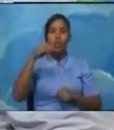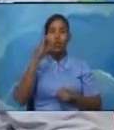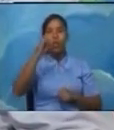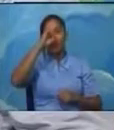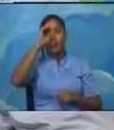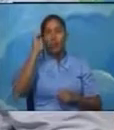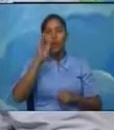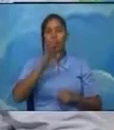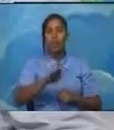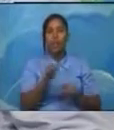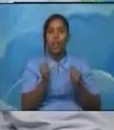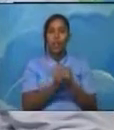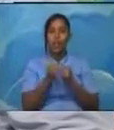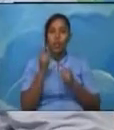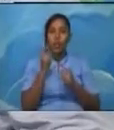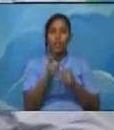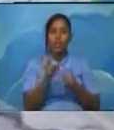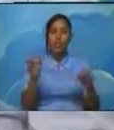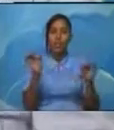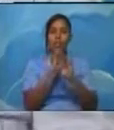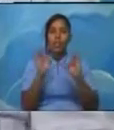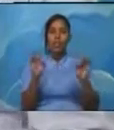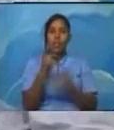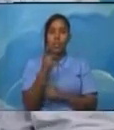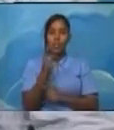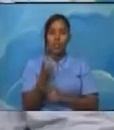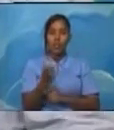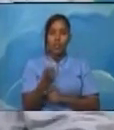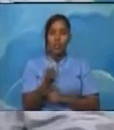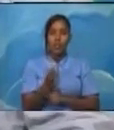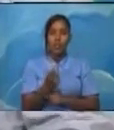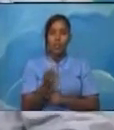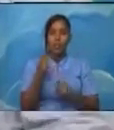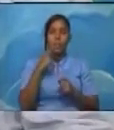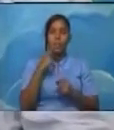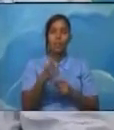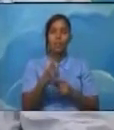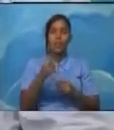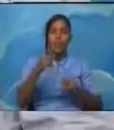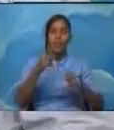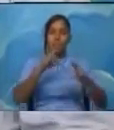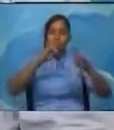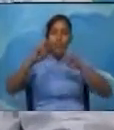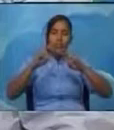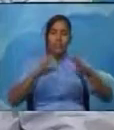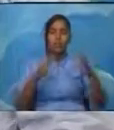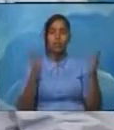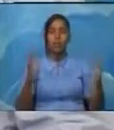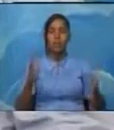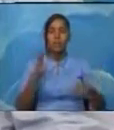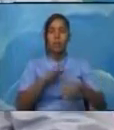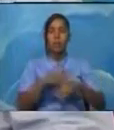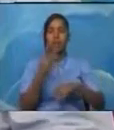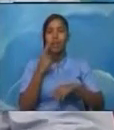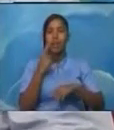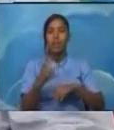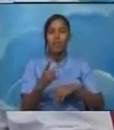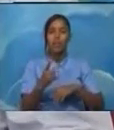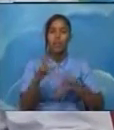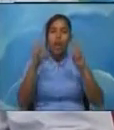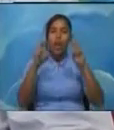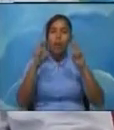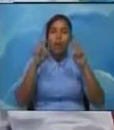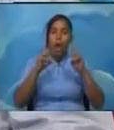Dios ha estado contigo, y nada te ha faltado. Bien, aquí hay un resumen grande, hermano querido, porque se levanta una